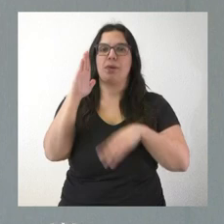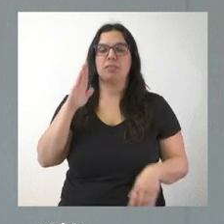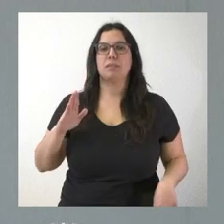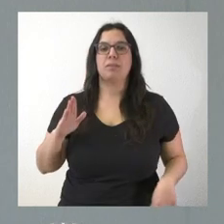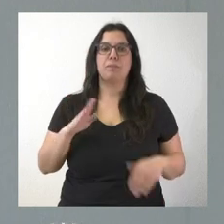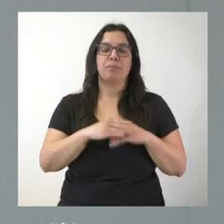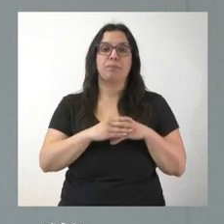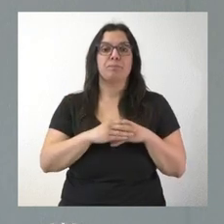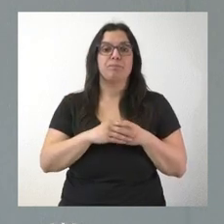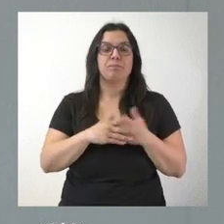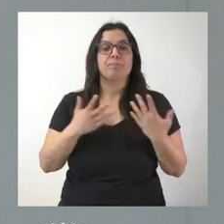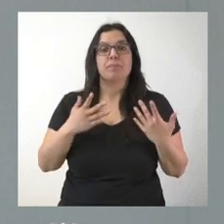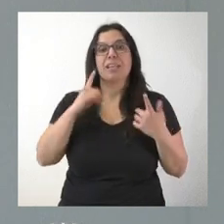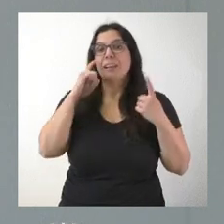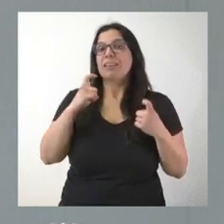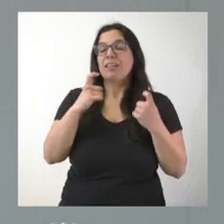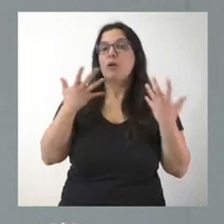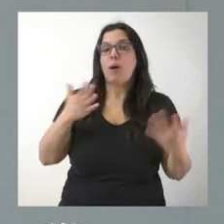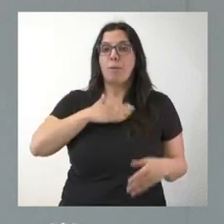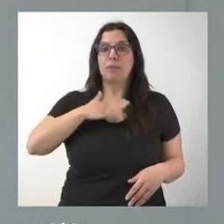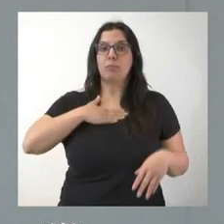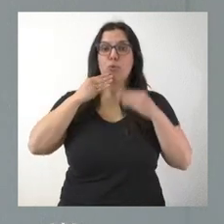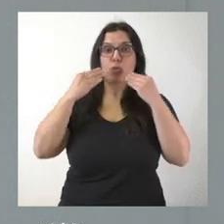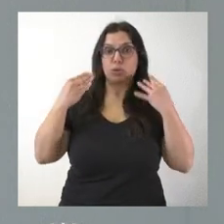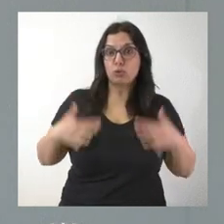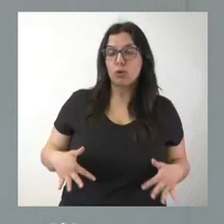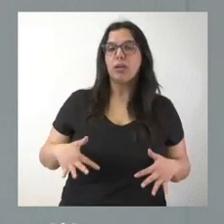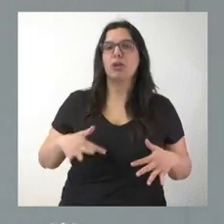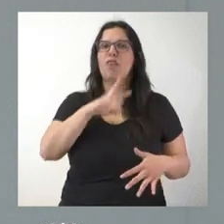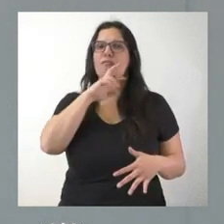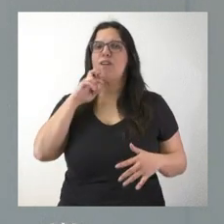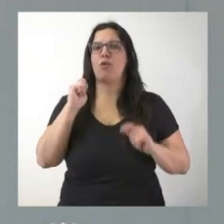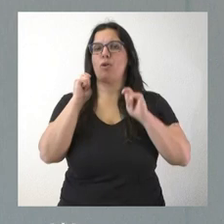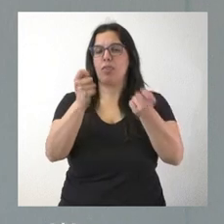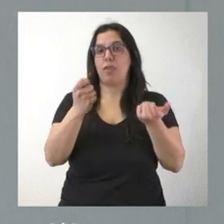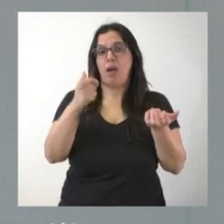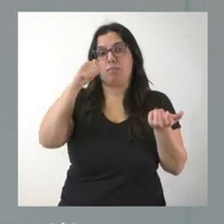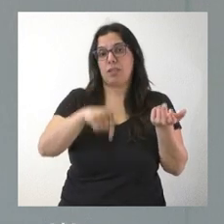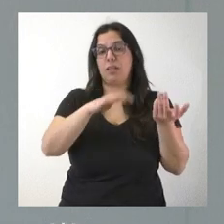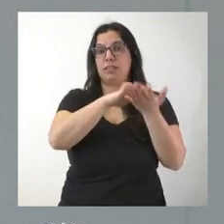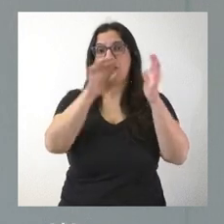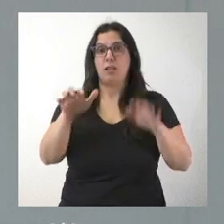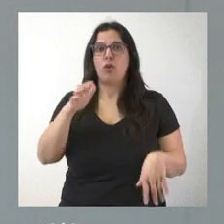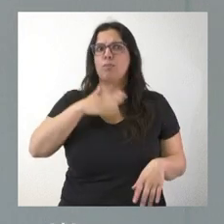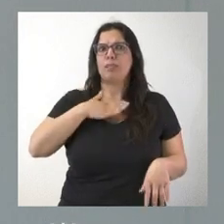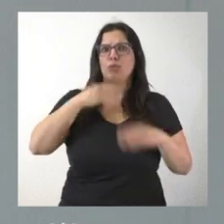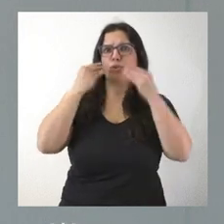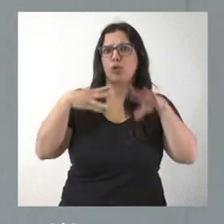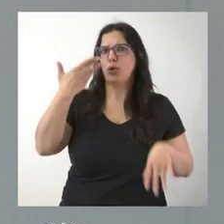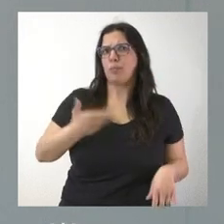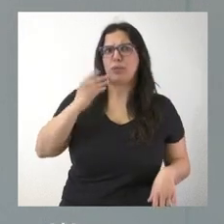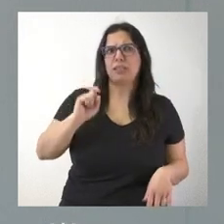que trata de poner en valor nuestro patrimonio histórico el de la comunidad de Castilla y león que es de los más relevantes en el contexto